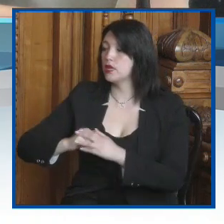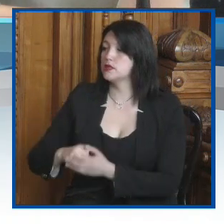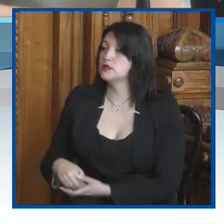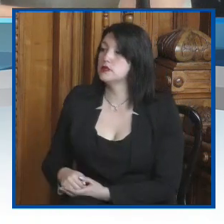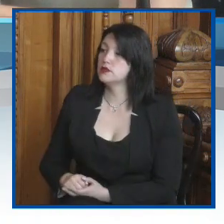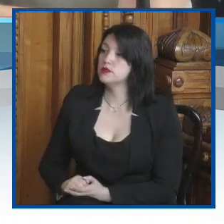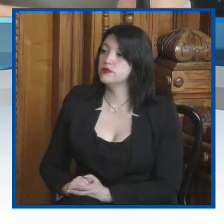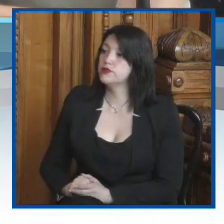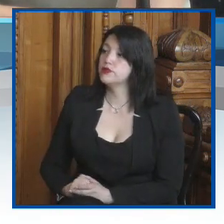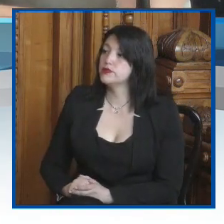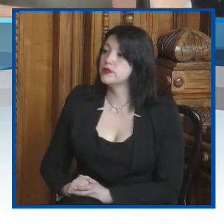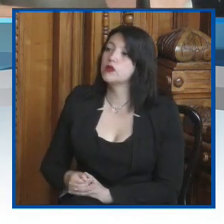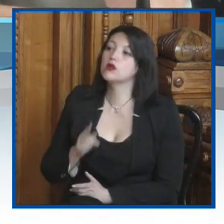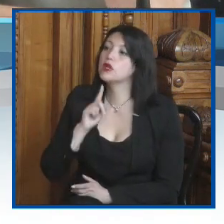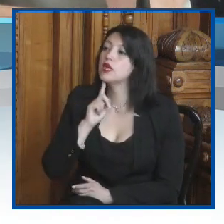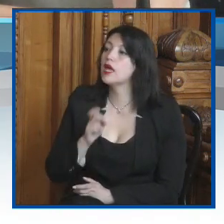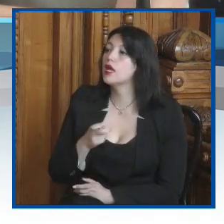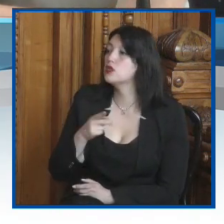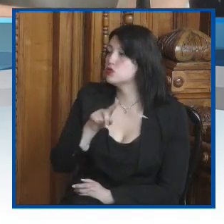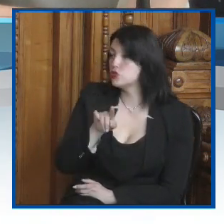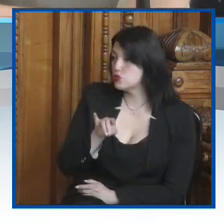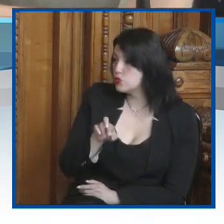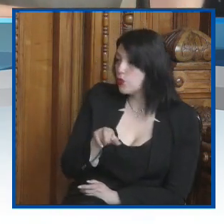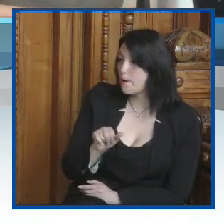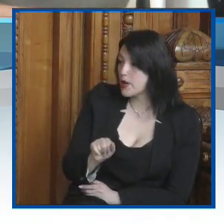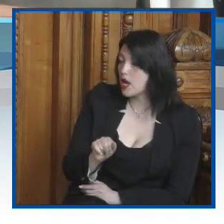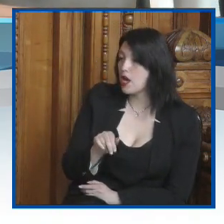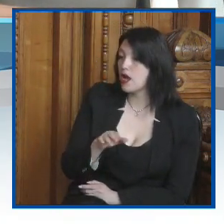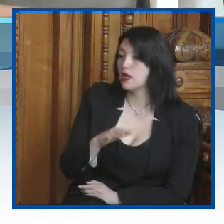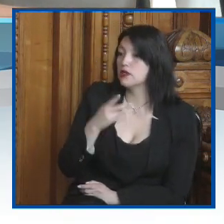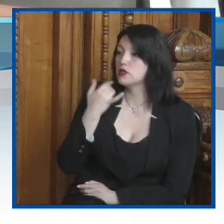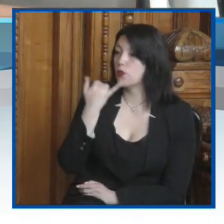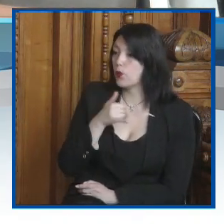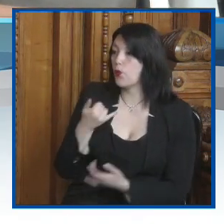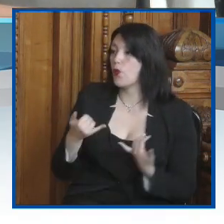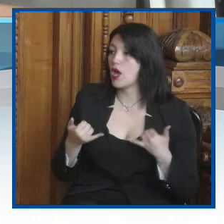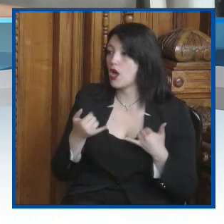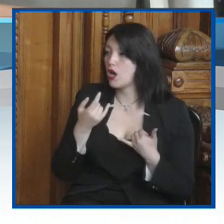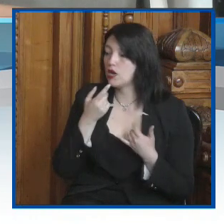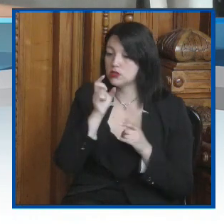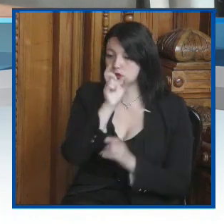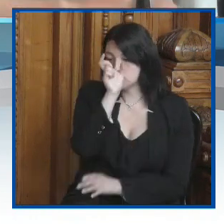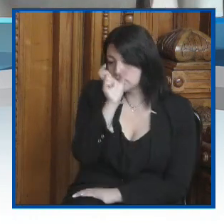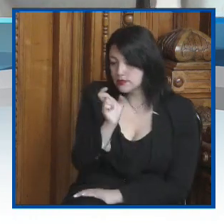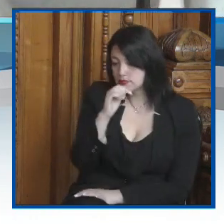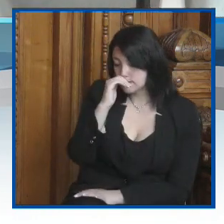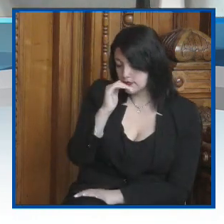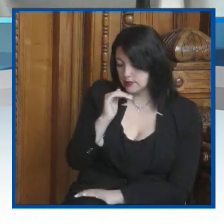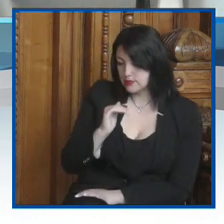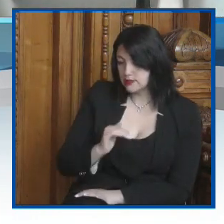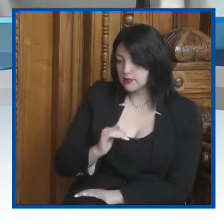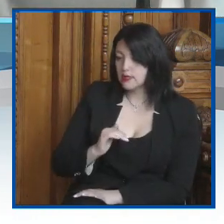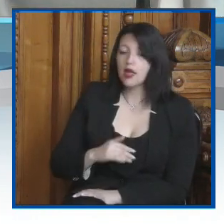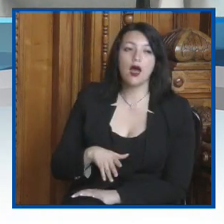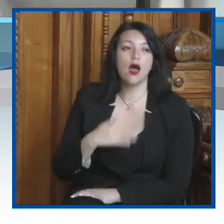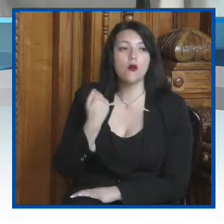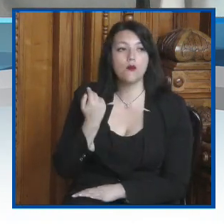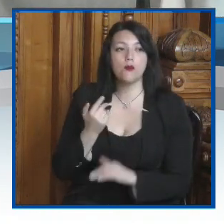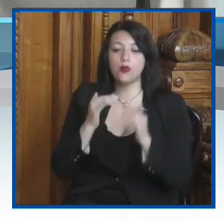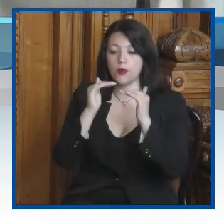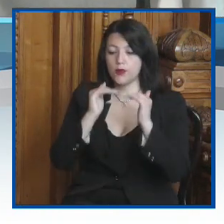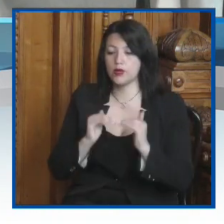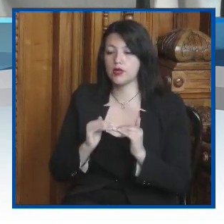supra. ¿Qué es ut supra? Y así empezamos a hacer un juego, que nosotros empezamos a hacer la lista y a proponer por